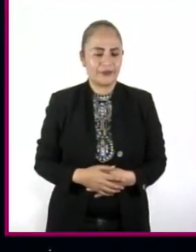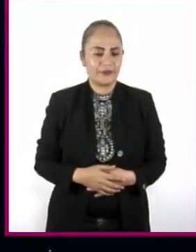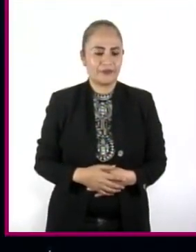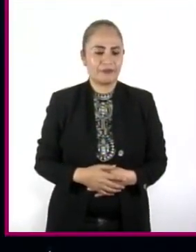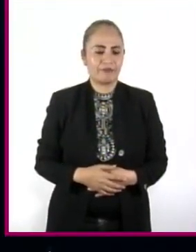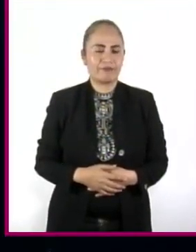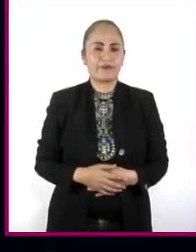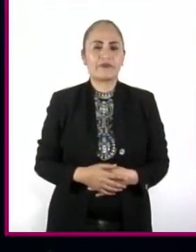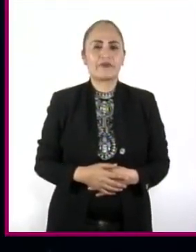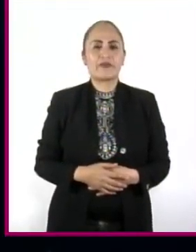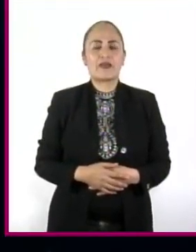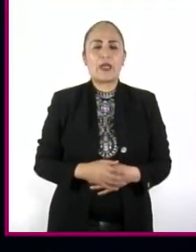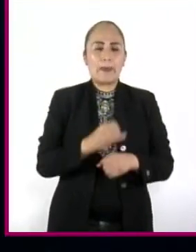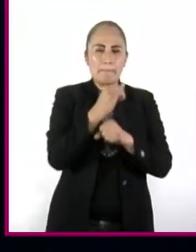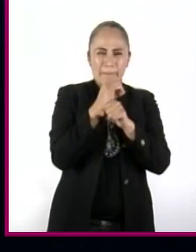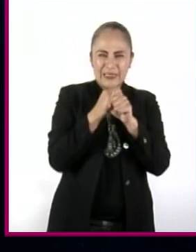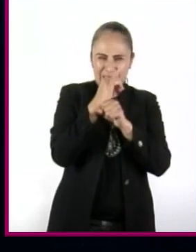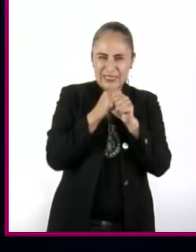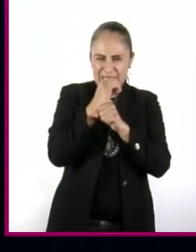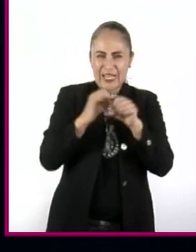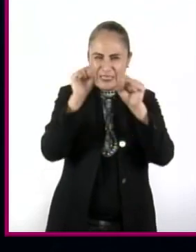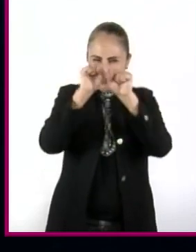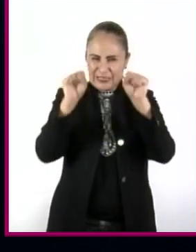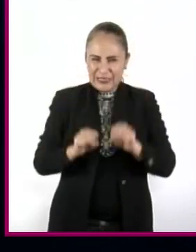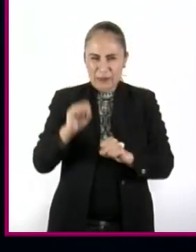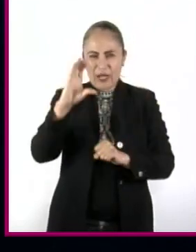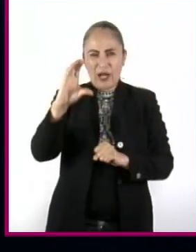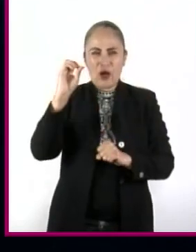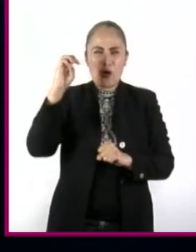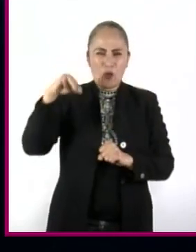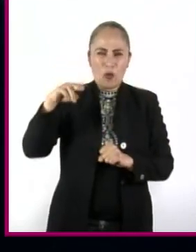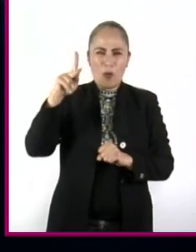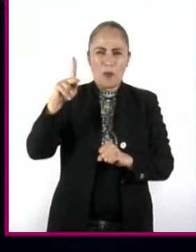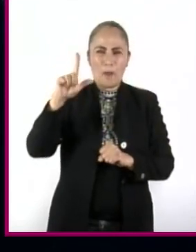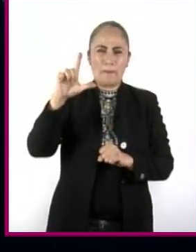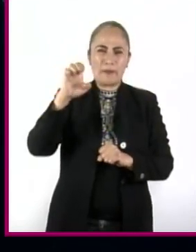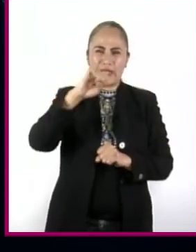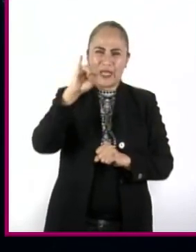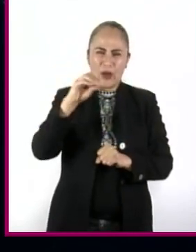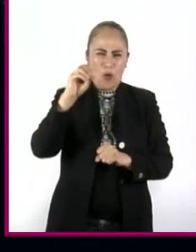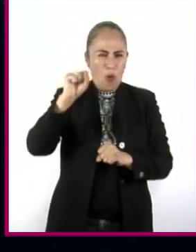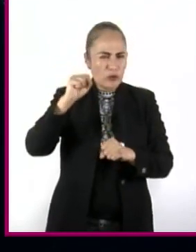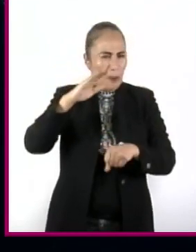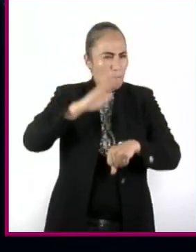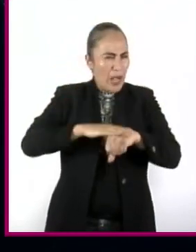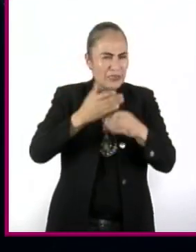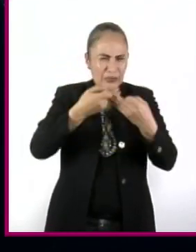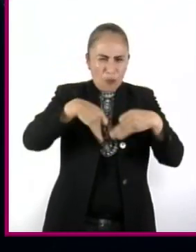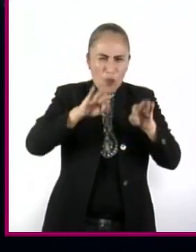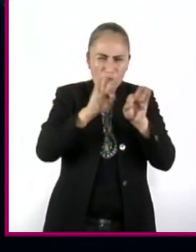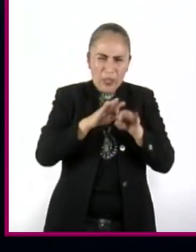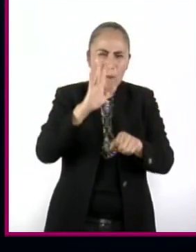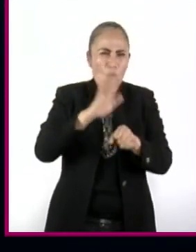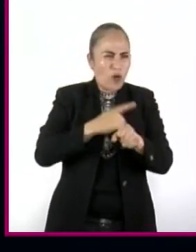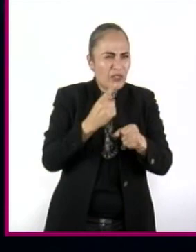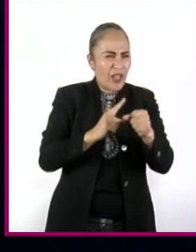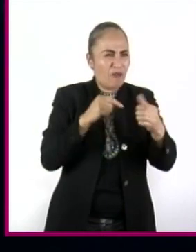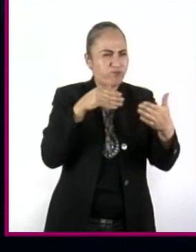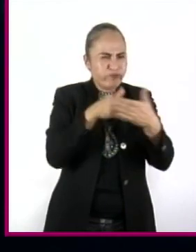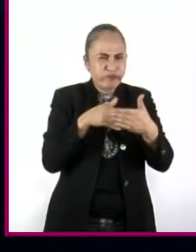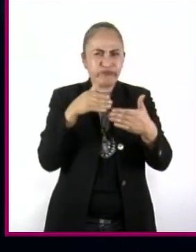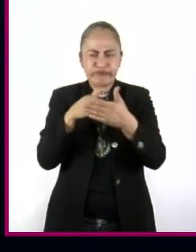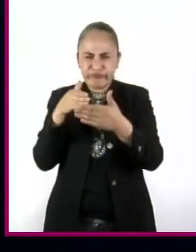El estudio de sistemas complejos está tomando cada vez más relevancia debido a los grandes retos a los que se está enfrentando